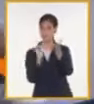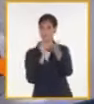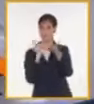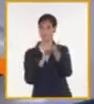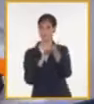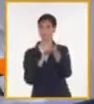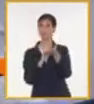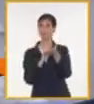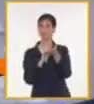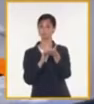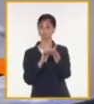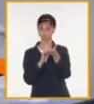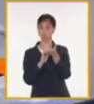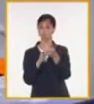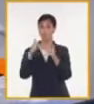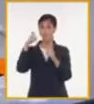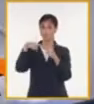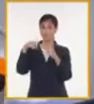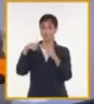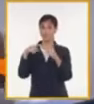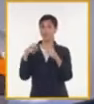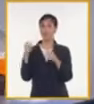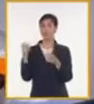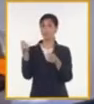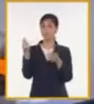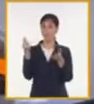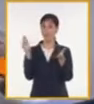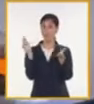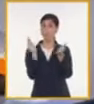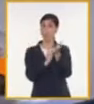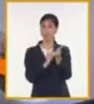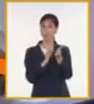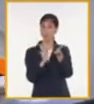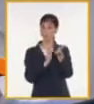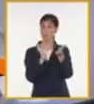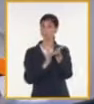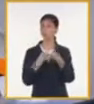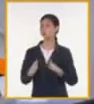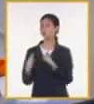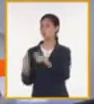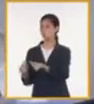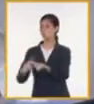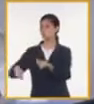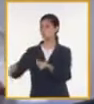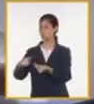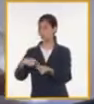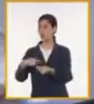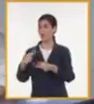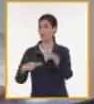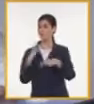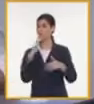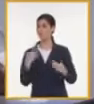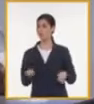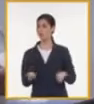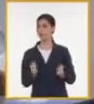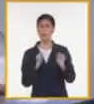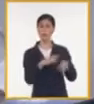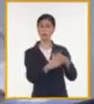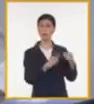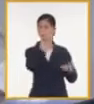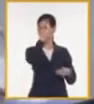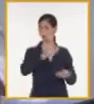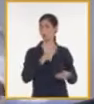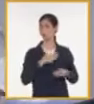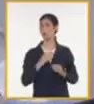utilizando emisario eh yo recuerdo bien bueno ese envío para marcaban unidades militares